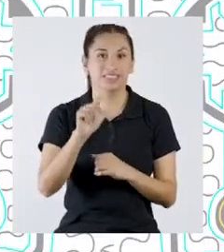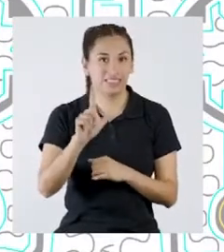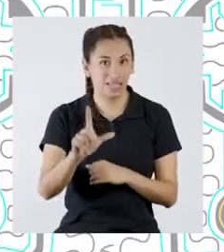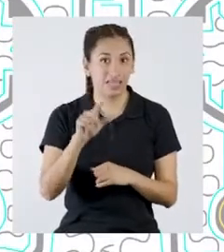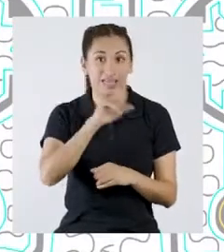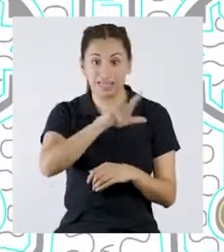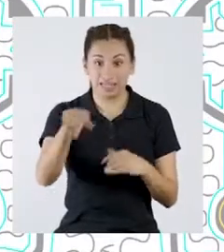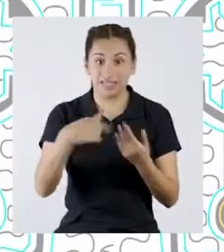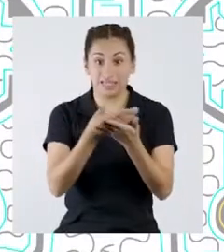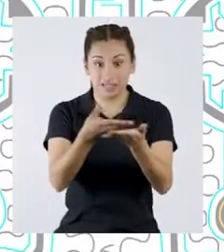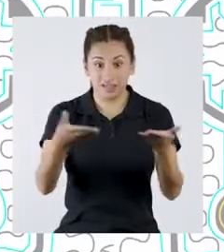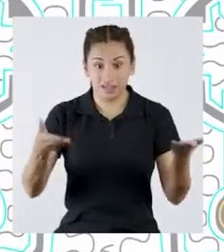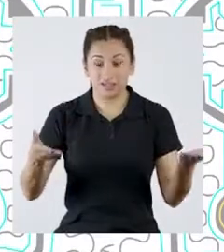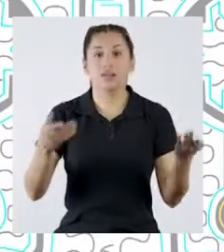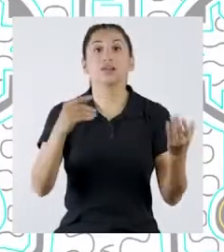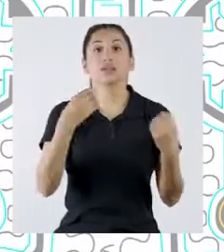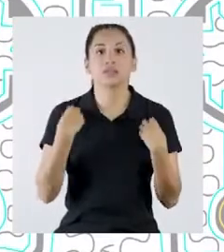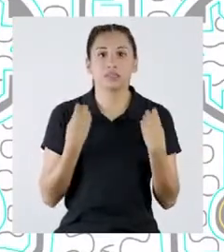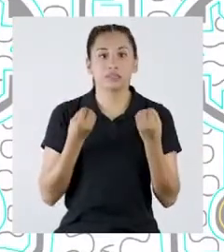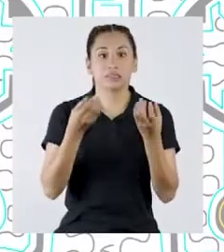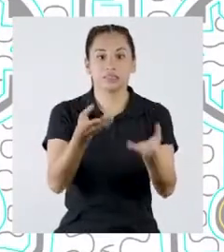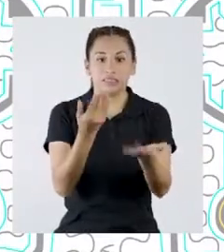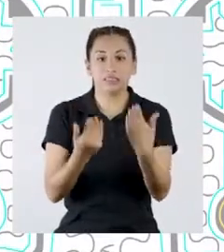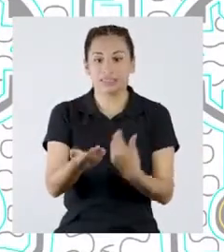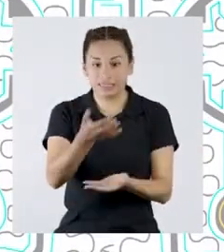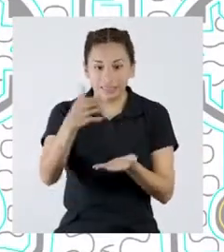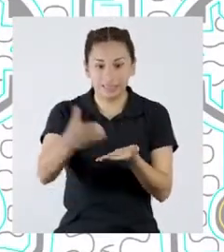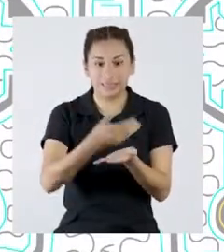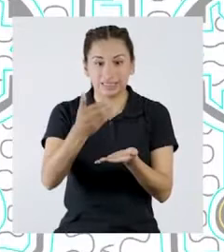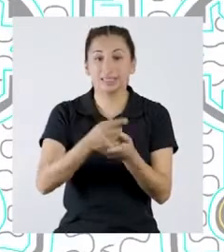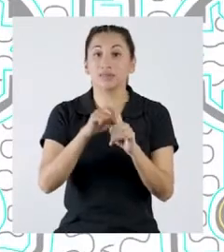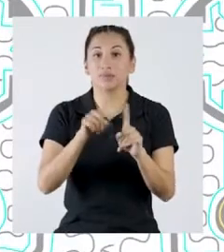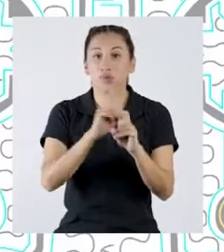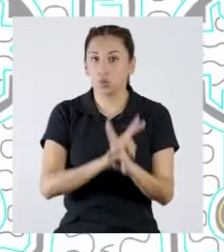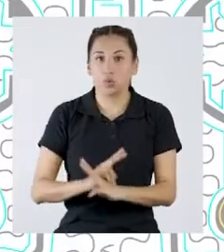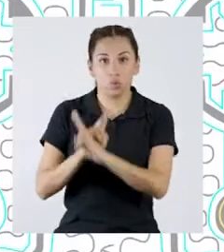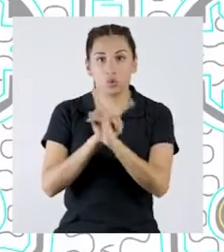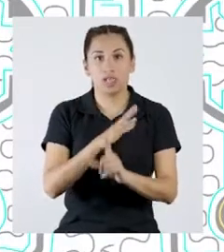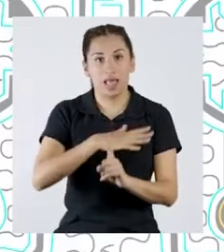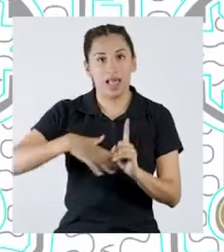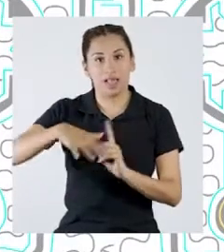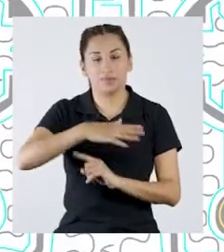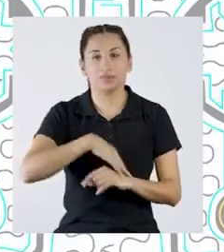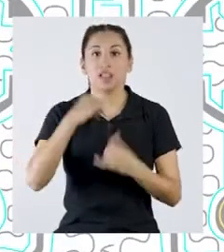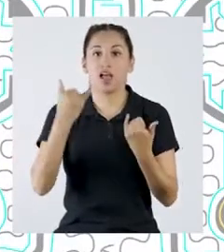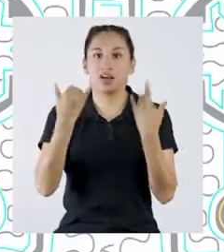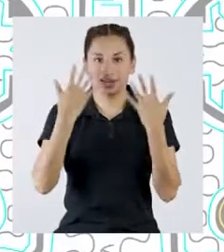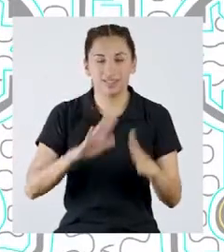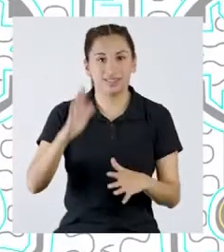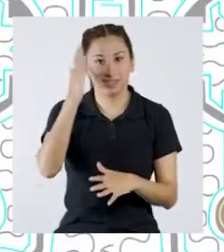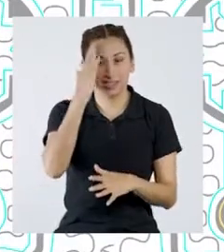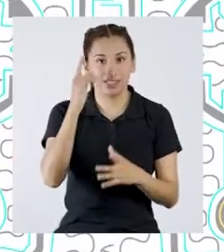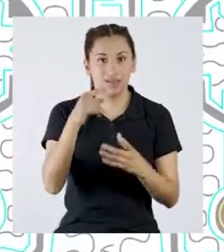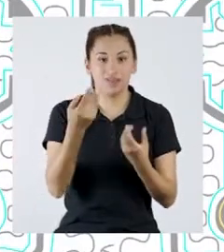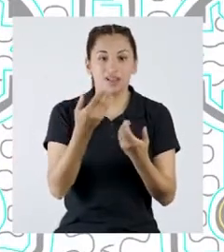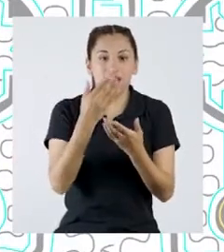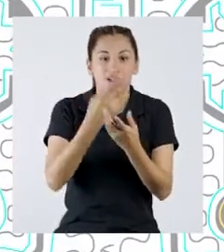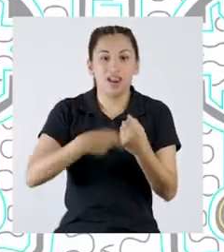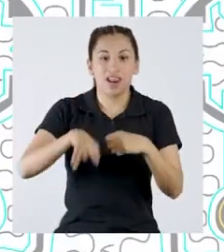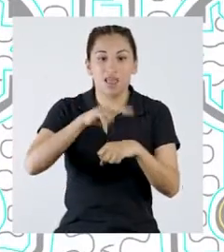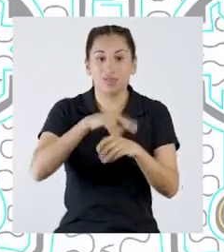importante extraer estos recursos cuidando el ambiente. Y ahora que sabemos qué recursos naturales